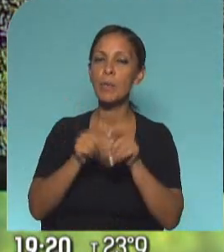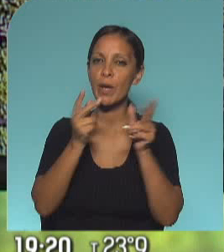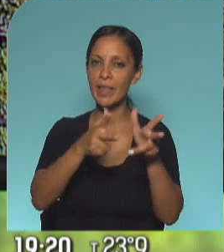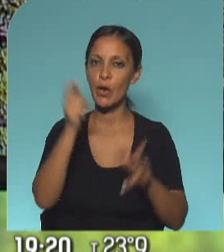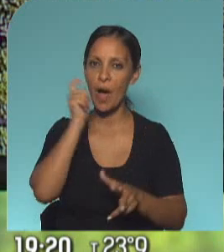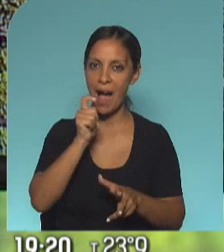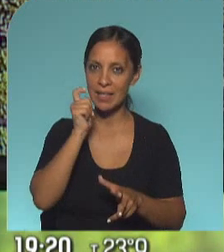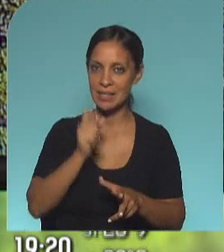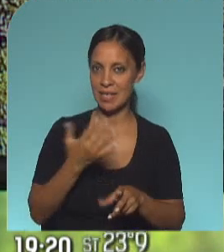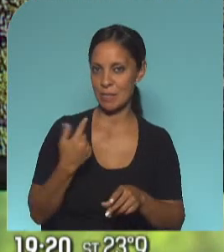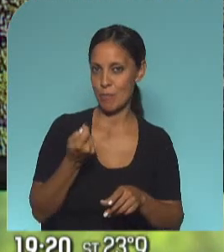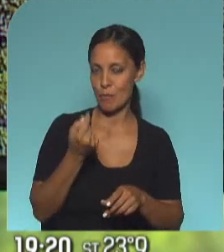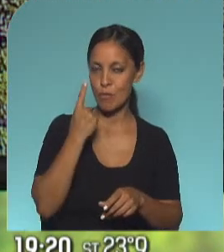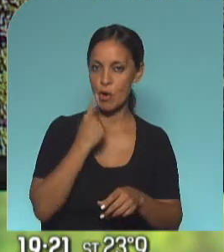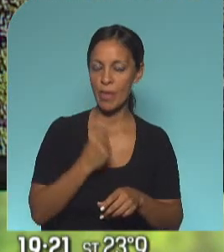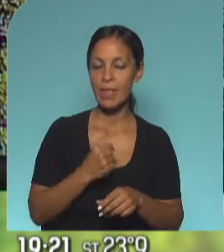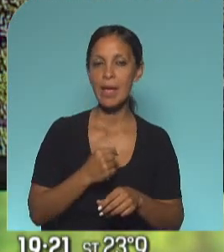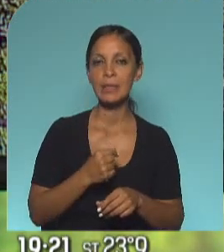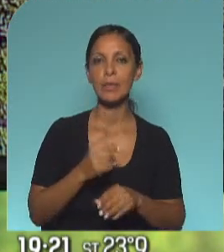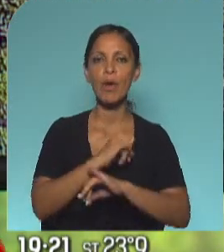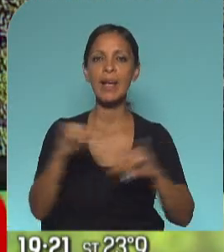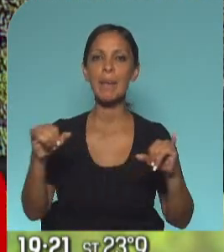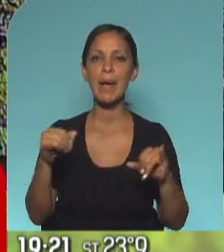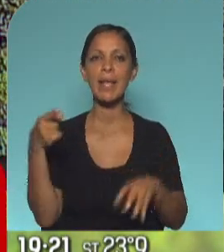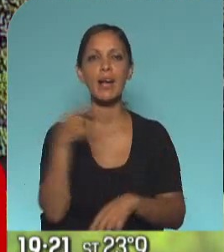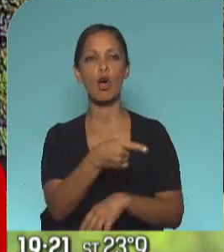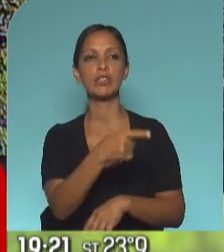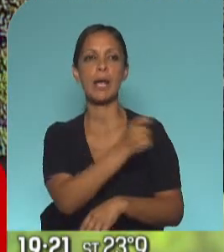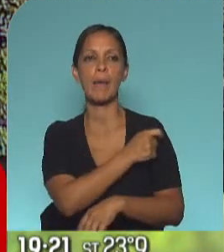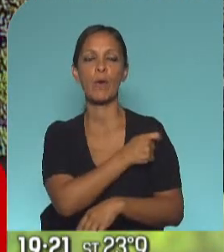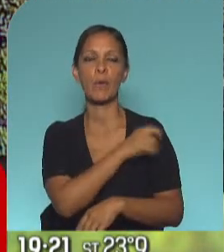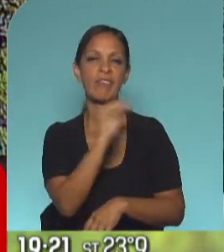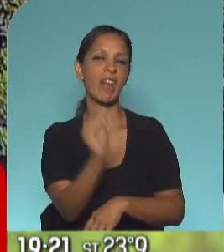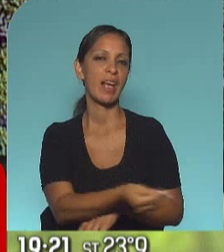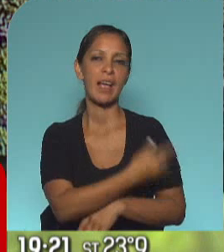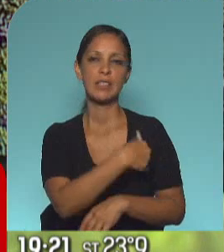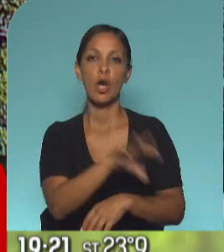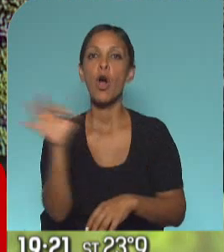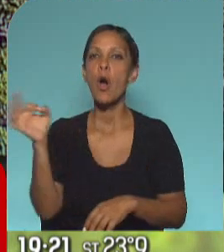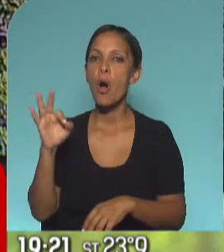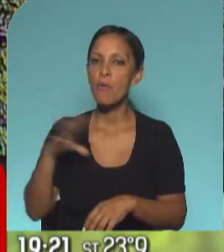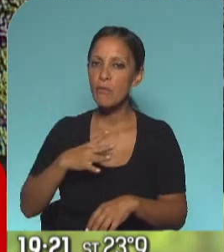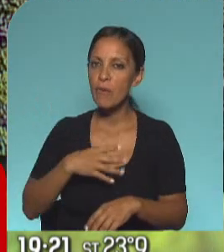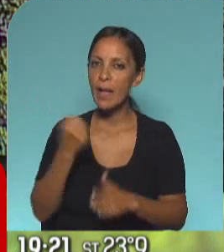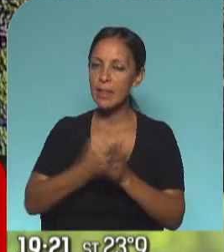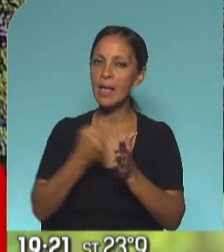hace días nada más, que la campaña antivacuna fracasó o que todavía hay que pelear contra esa